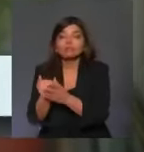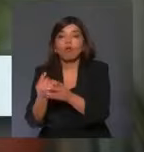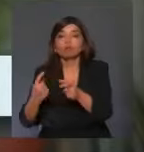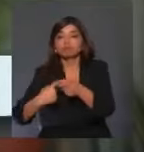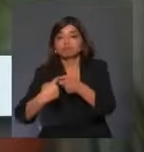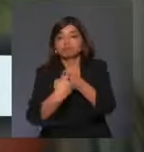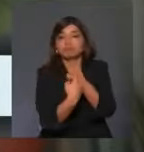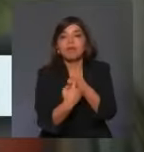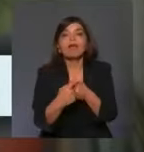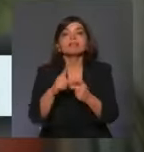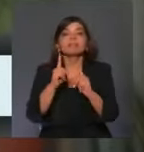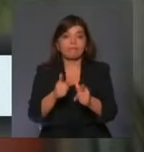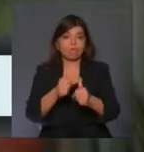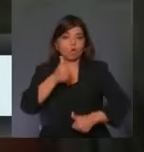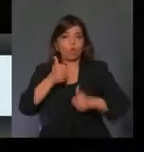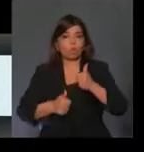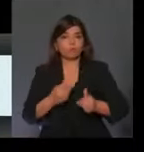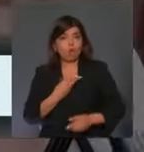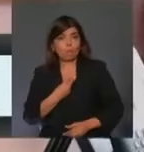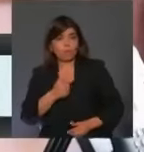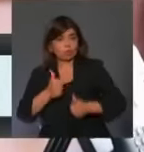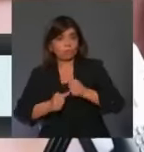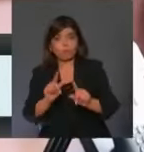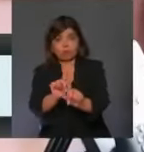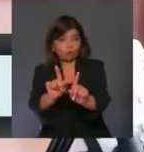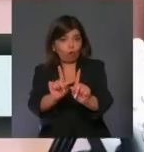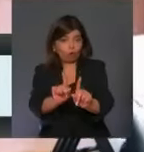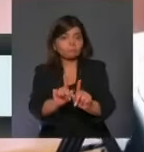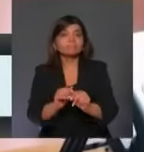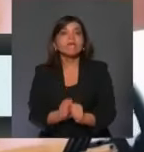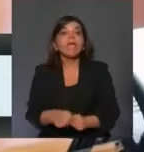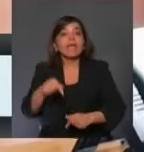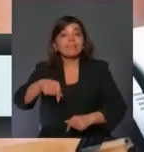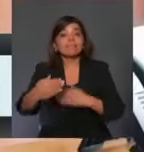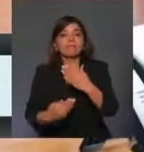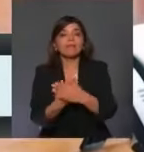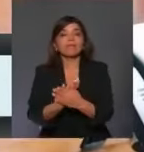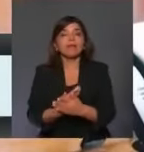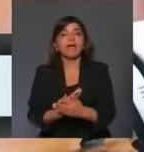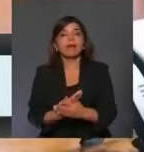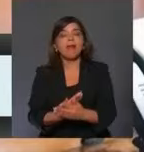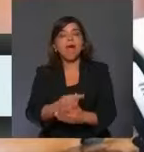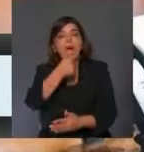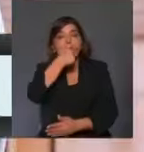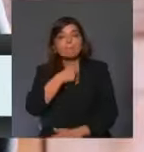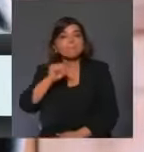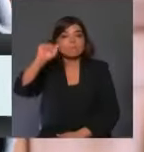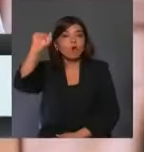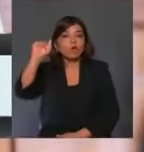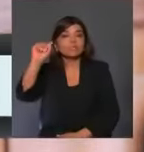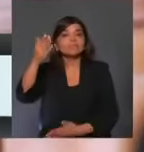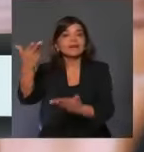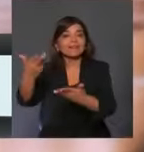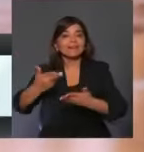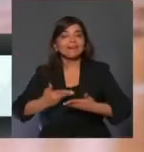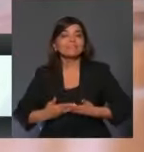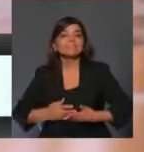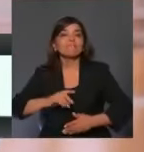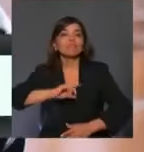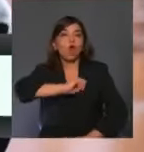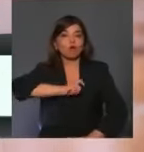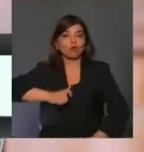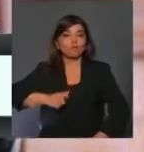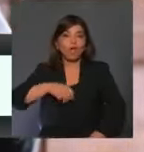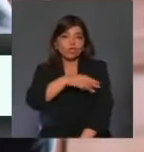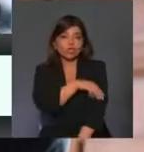que competir, no hay que tenerle miedo a la competencia. Esta mañana Gabriel Boric recibió al reelecto gobernador de la región metropolitana, el que rápidamente descartó